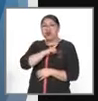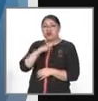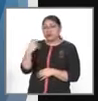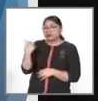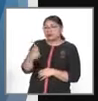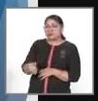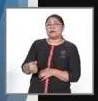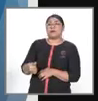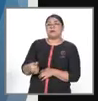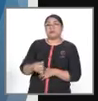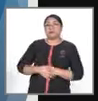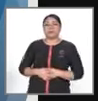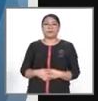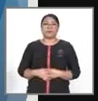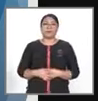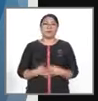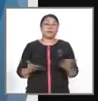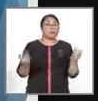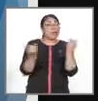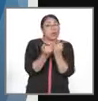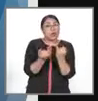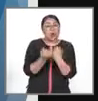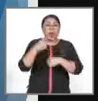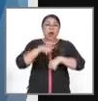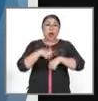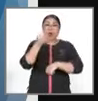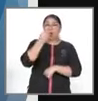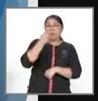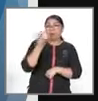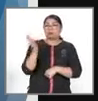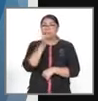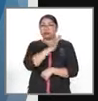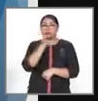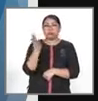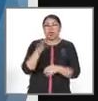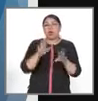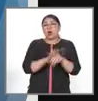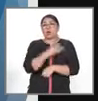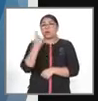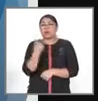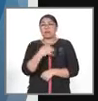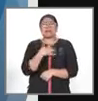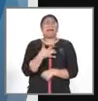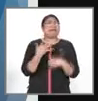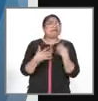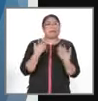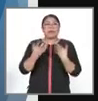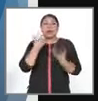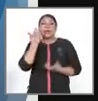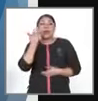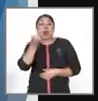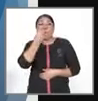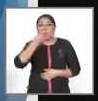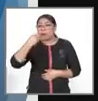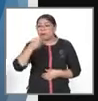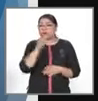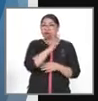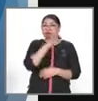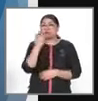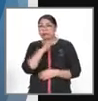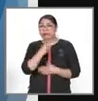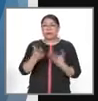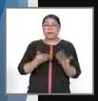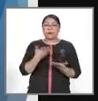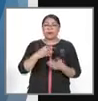cosas la alteración en los tiempos y horarios de comida al estar con procesos de ansiedad ellos solamente quieren comer algunos aspectos en la